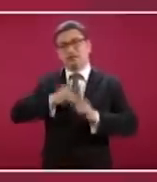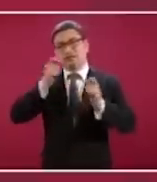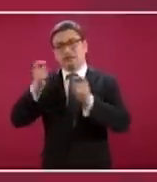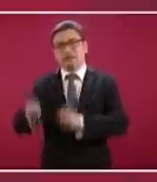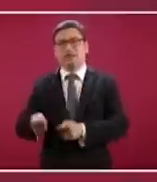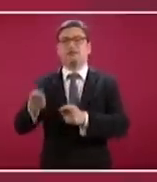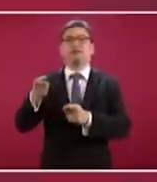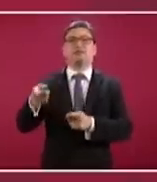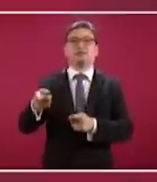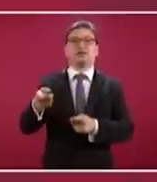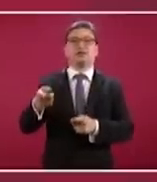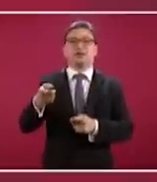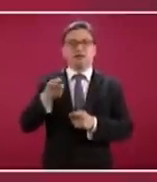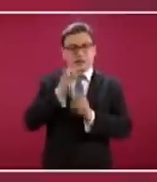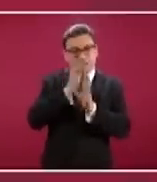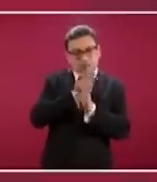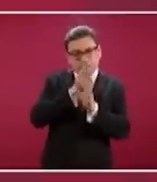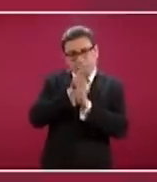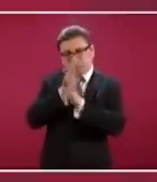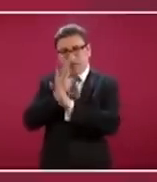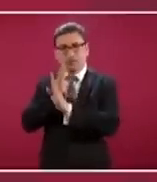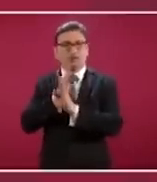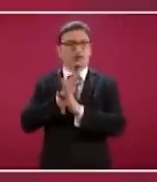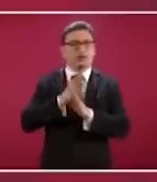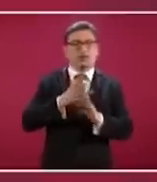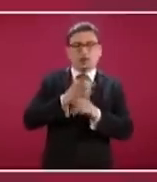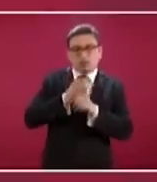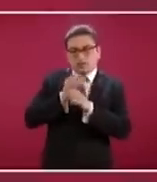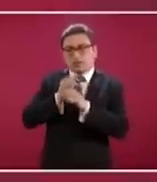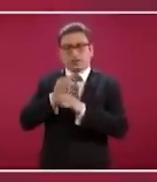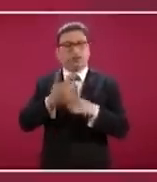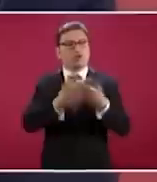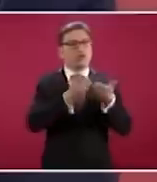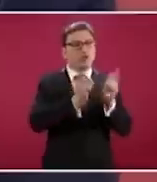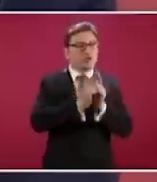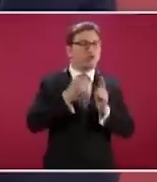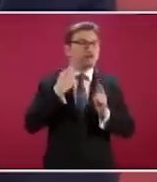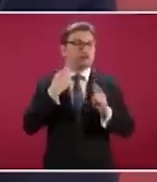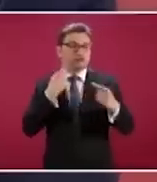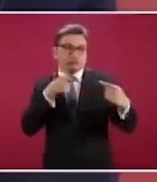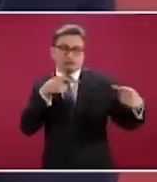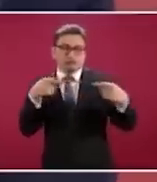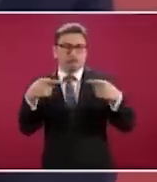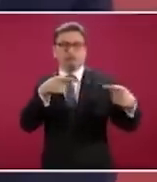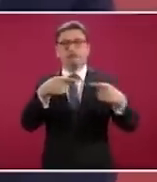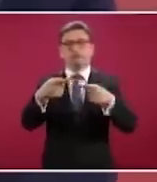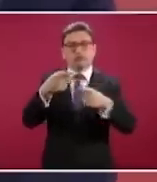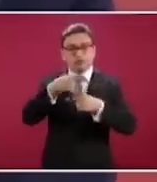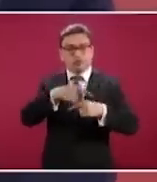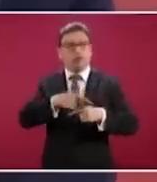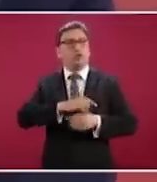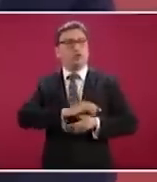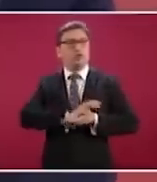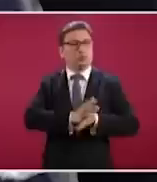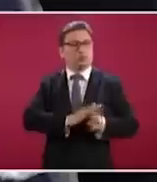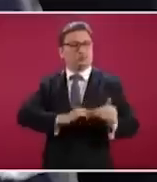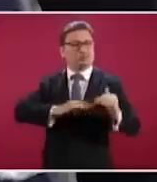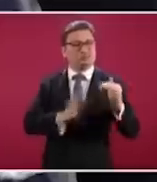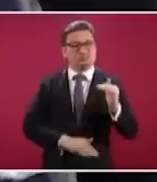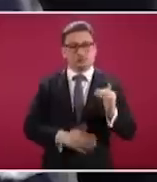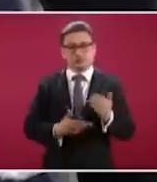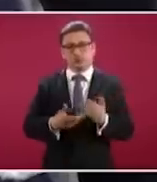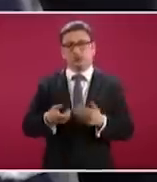de espiar a opositores y de reprimir